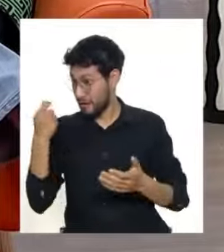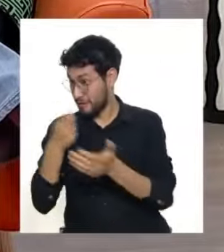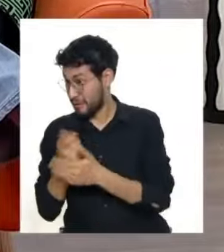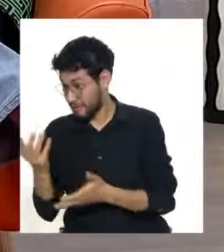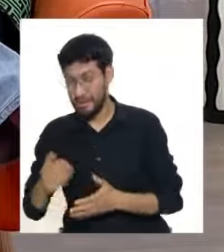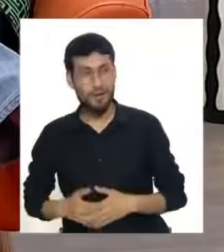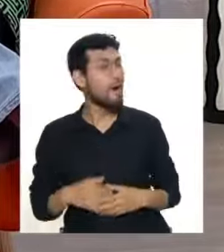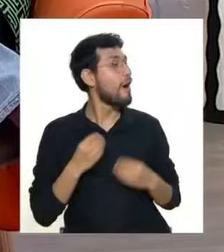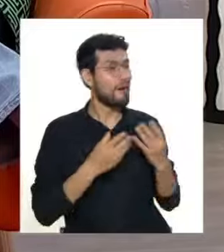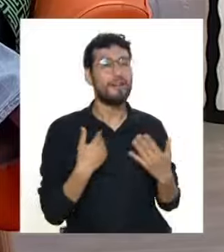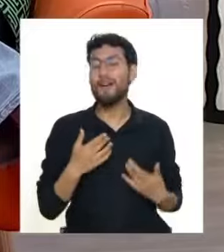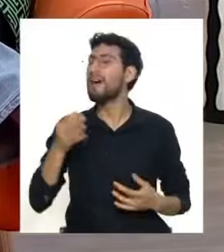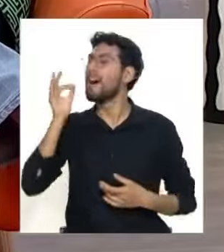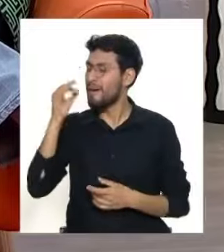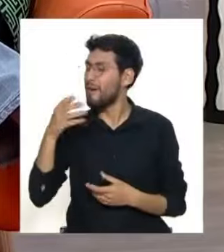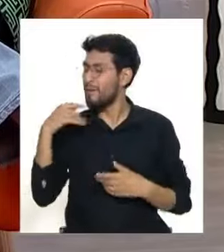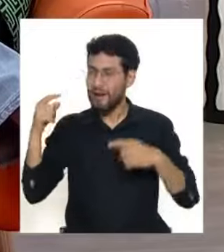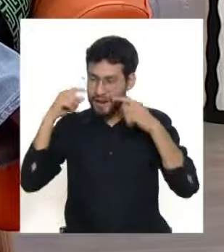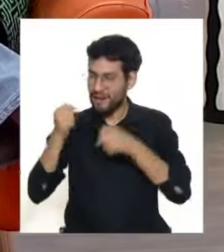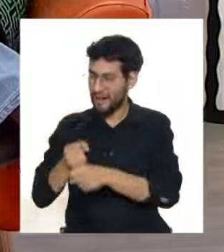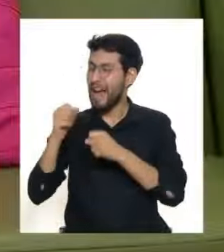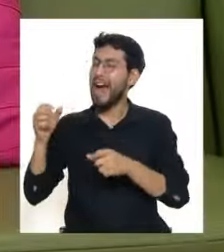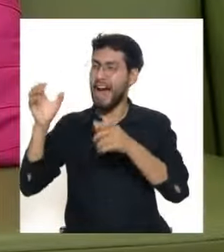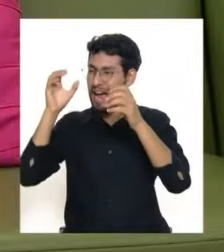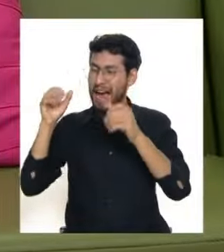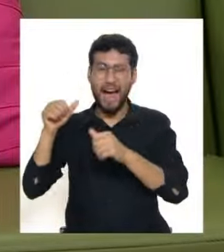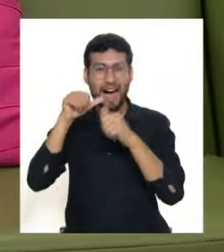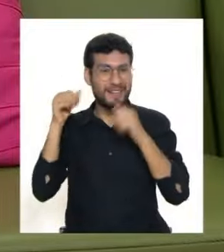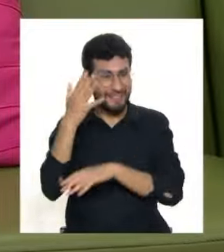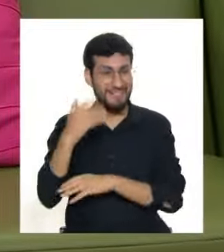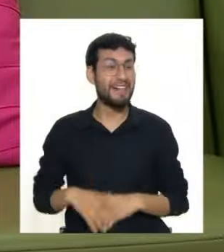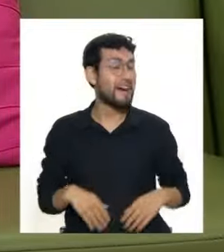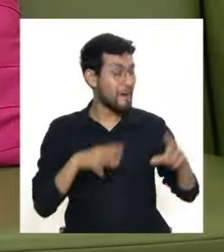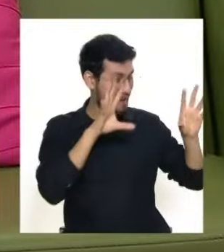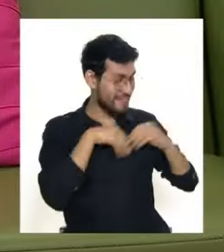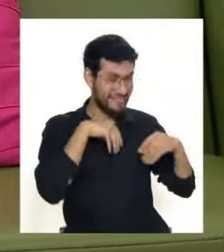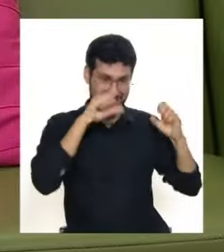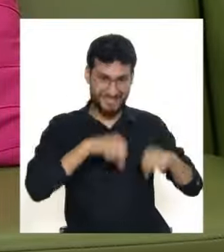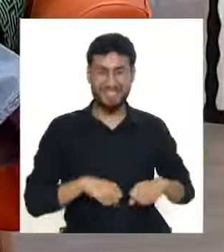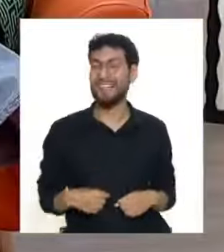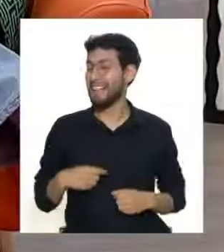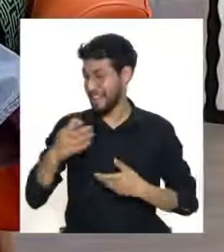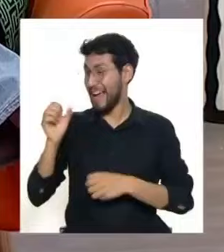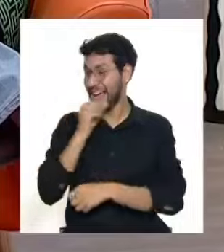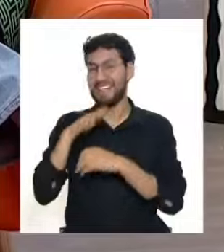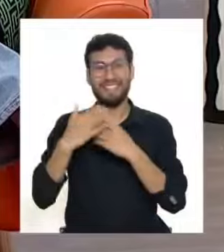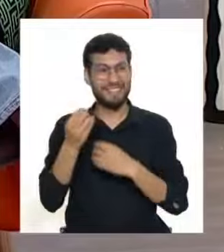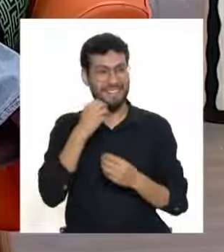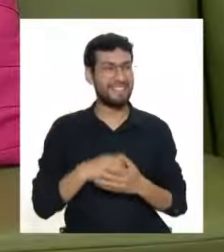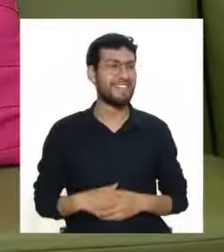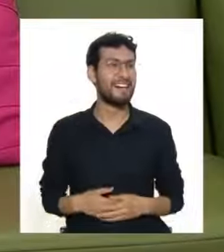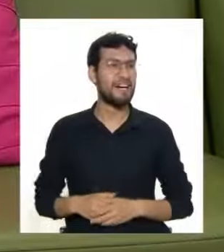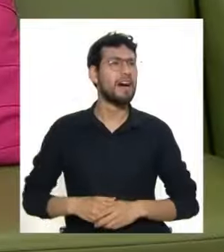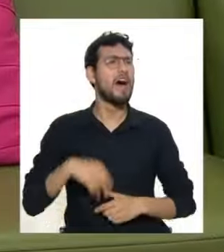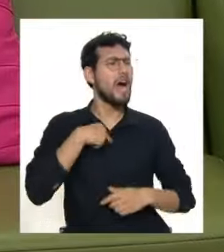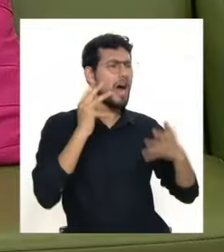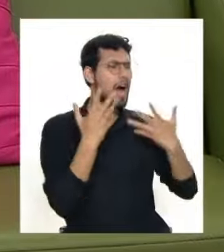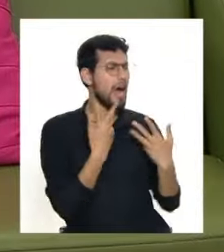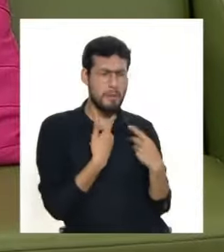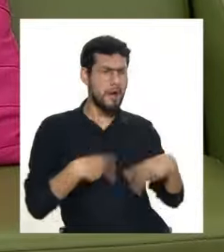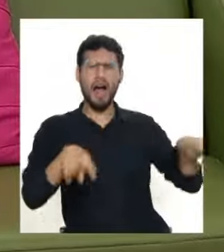Pagar no te preocupes. Con un delicioso chaufa amazónico. Venga, oh, venga, ya vámonos. Entonces canta y después comes. Si me dejas, no